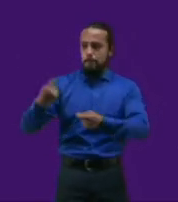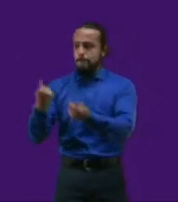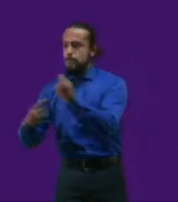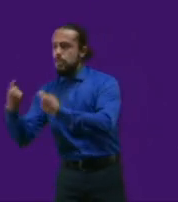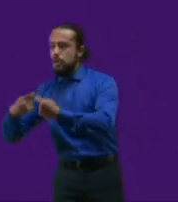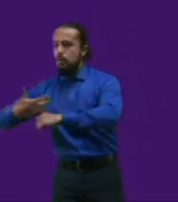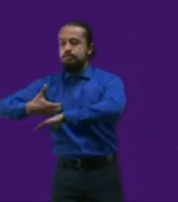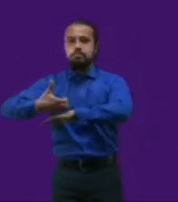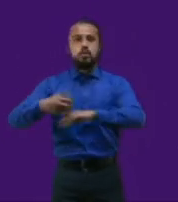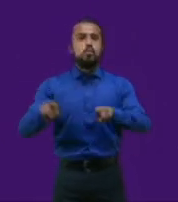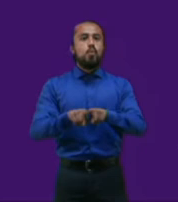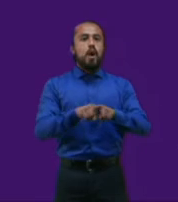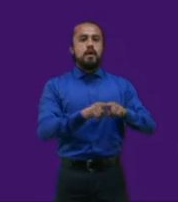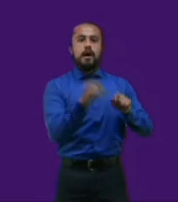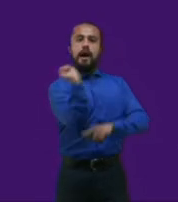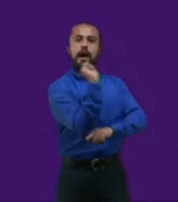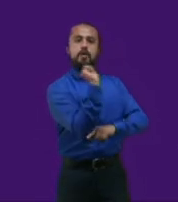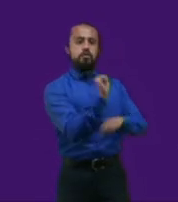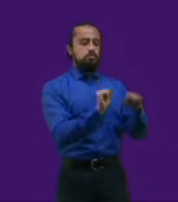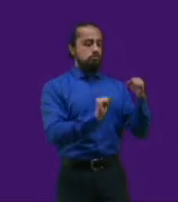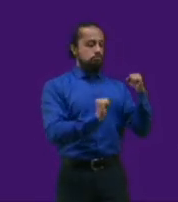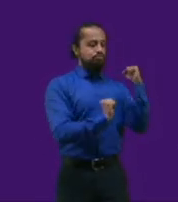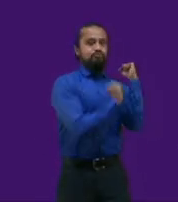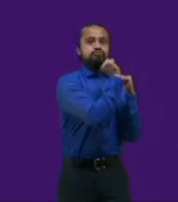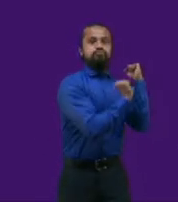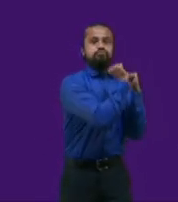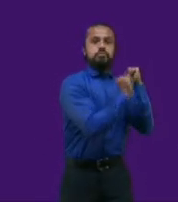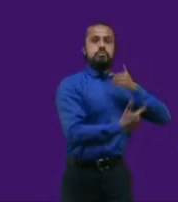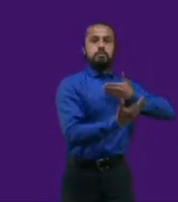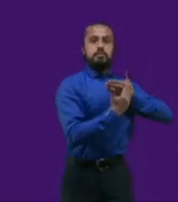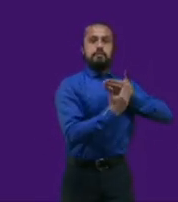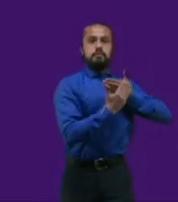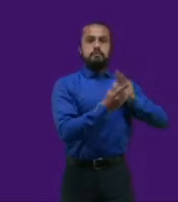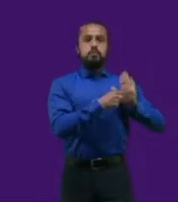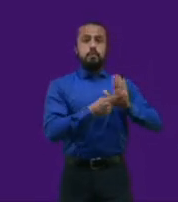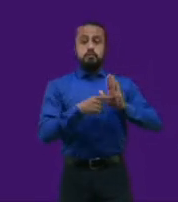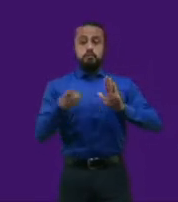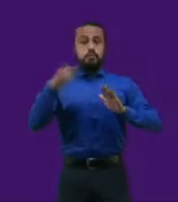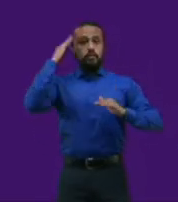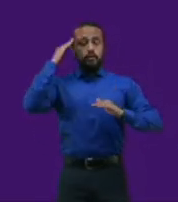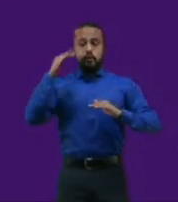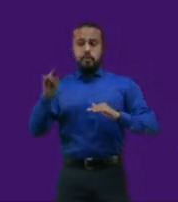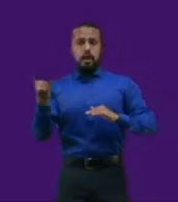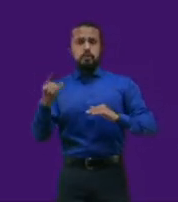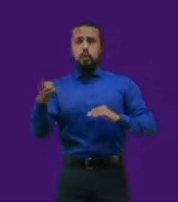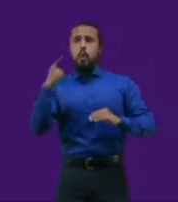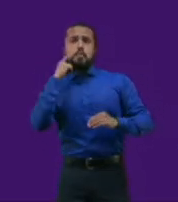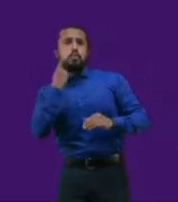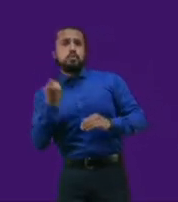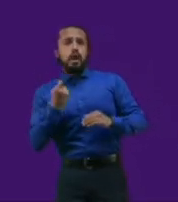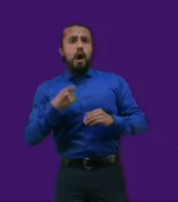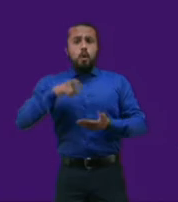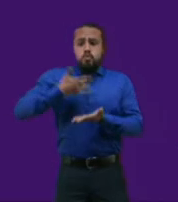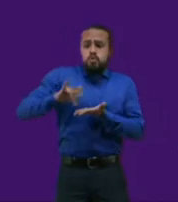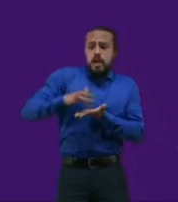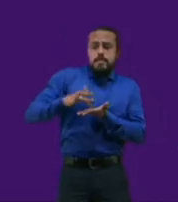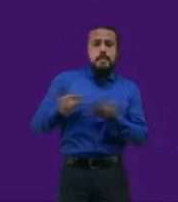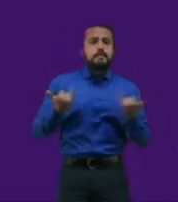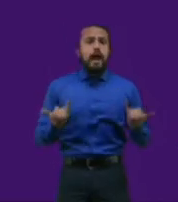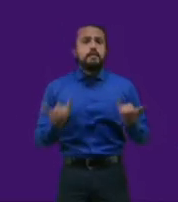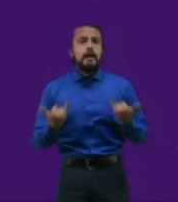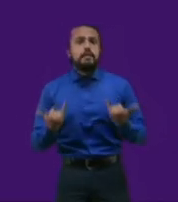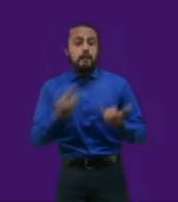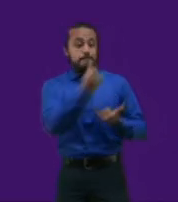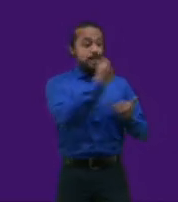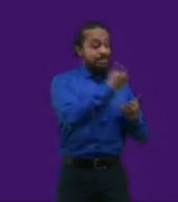Entonces, si tú logras hacer prender el carro, digamos, como traccionarlo, no te afanes por buscar inversión. O sea, si tú puedes hacerlo funcionar sin inversión,